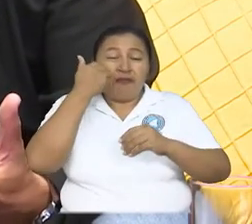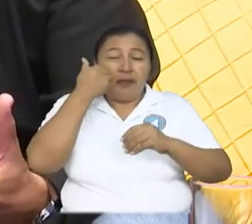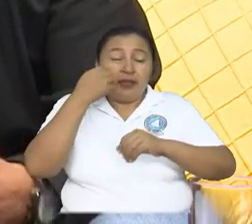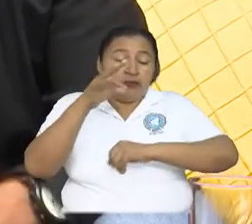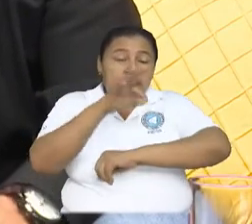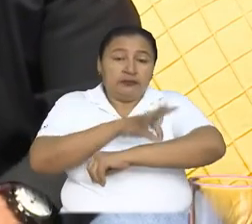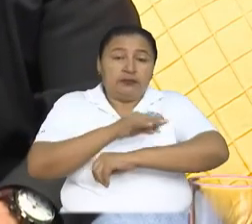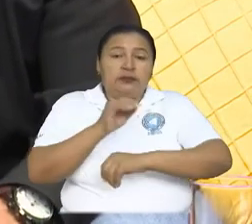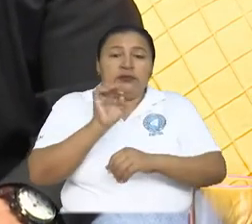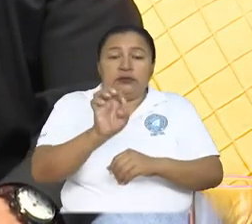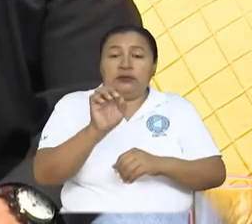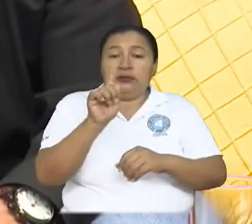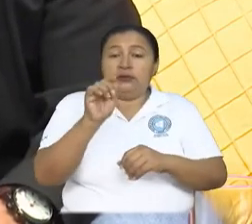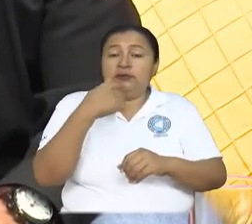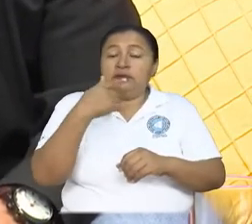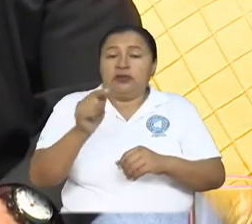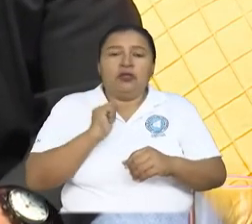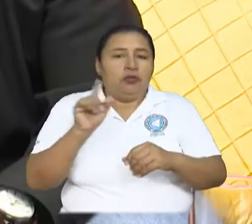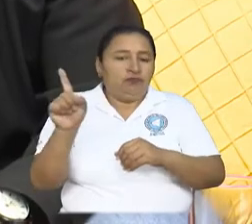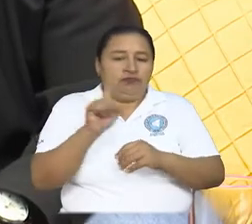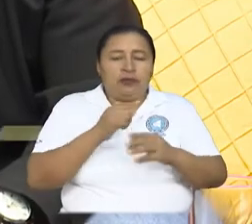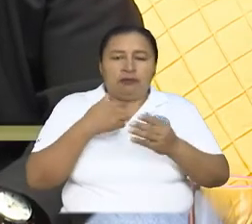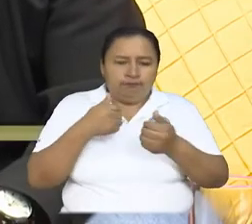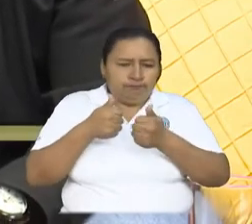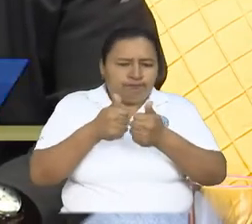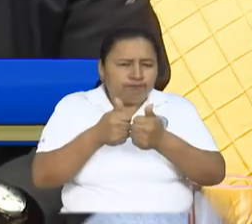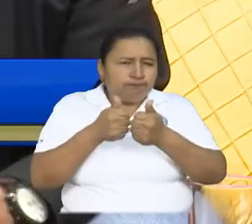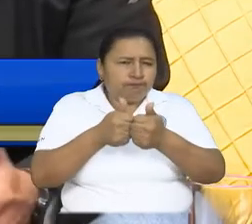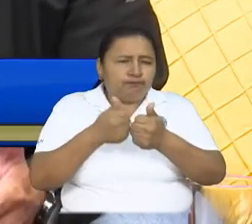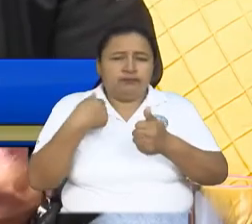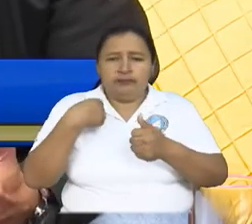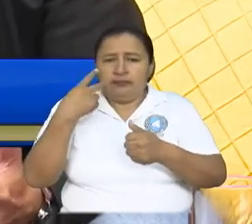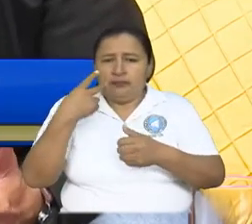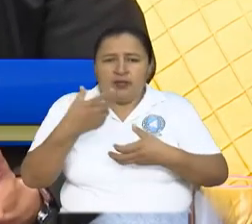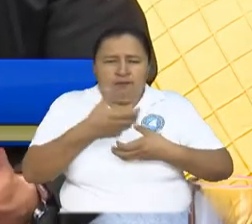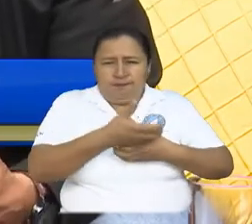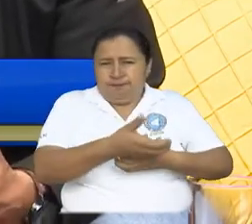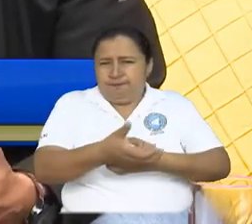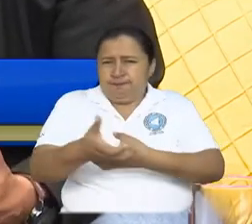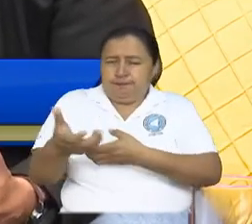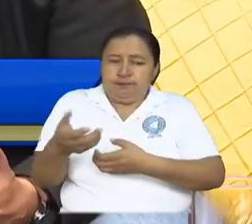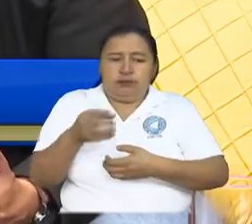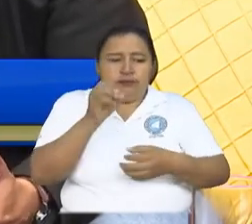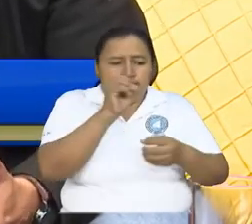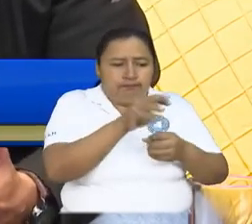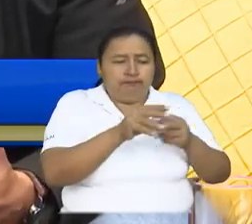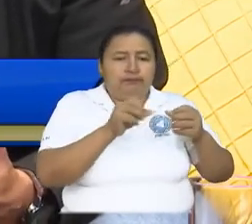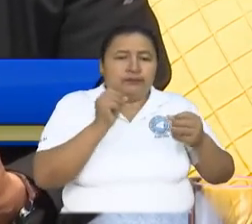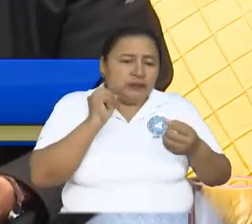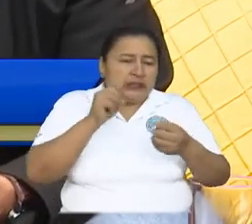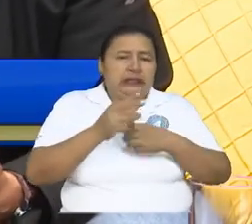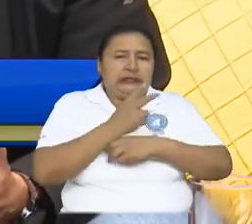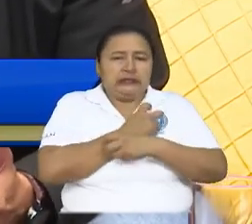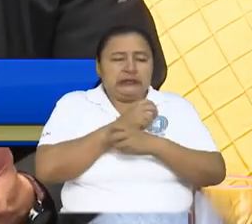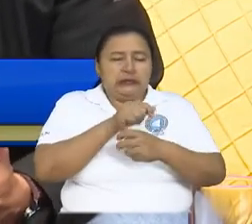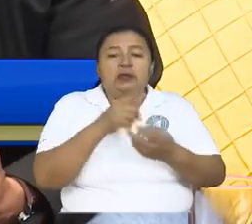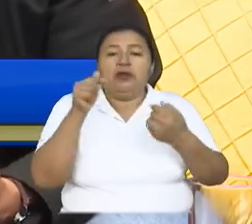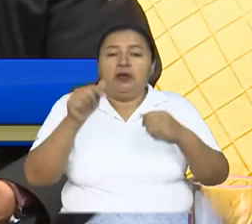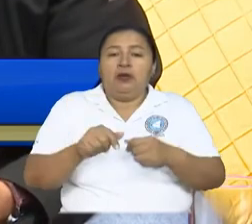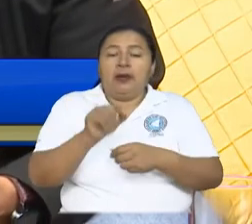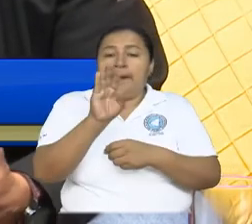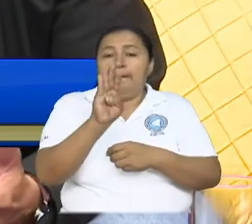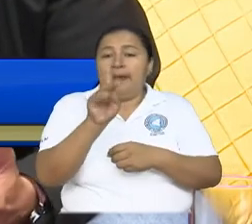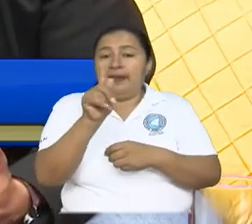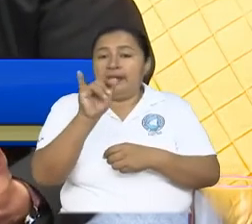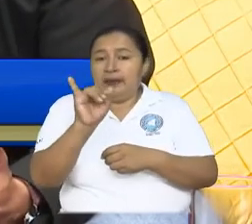no se despegaron del territorio ustedes vieron fumigando abatizando ahora es con el vete y